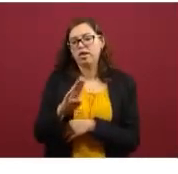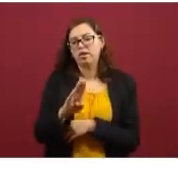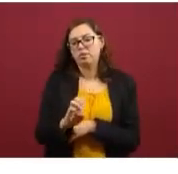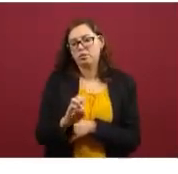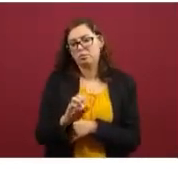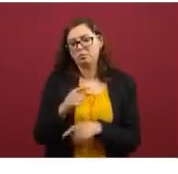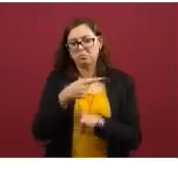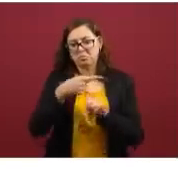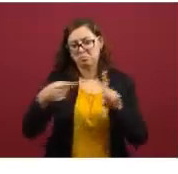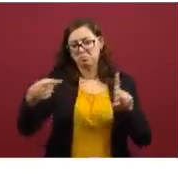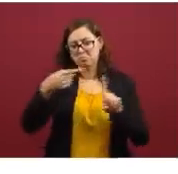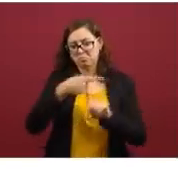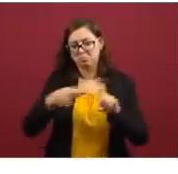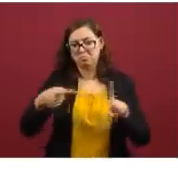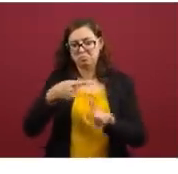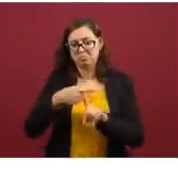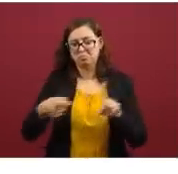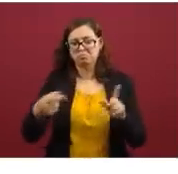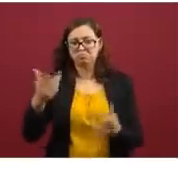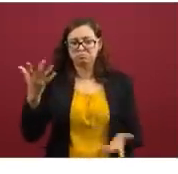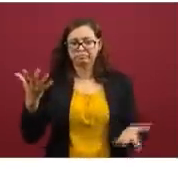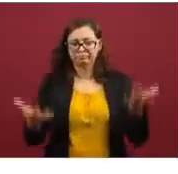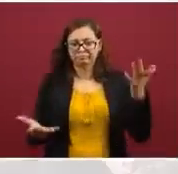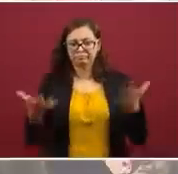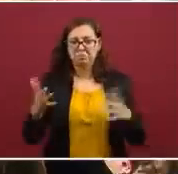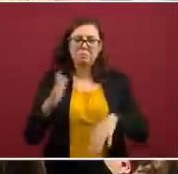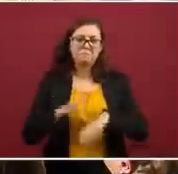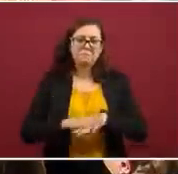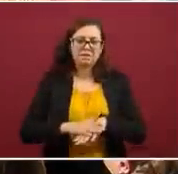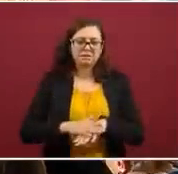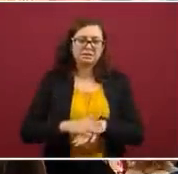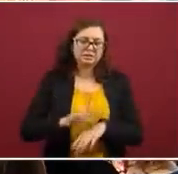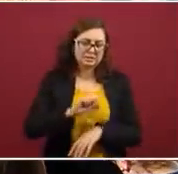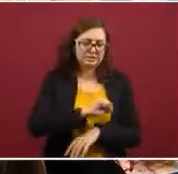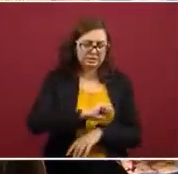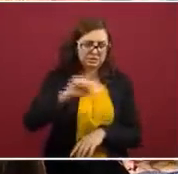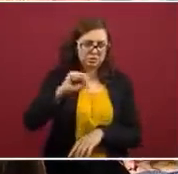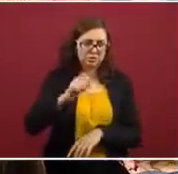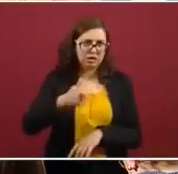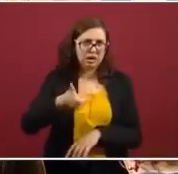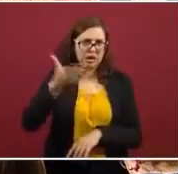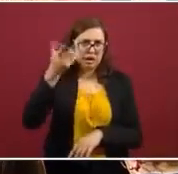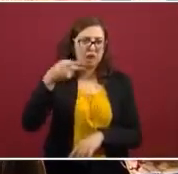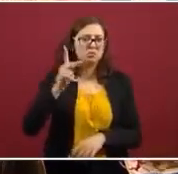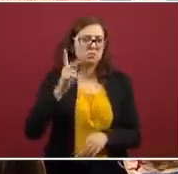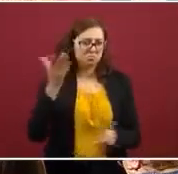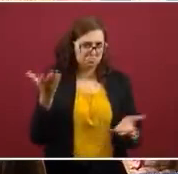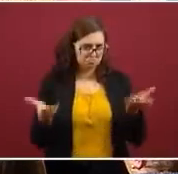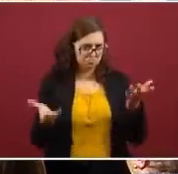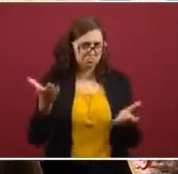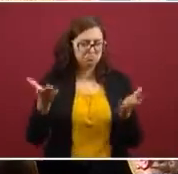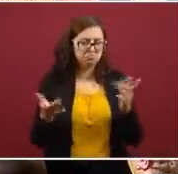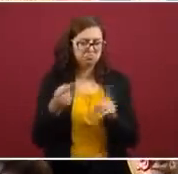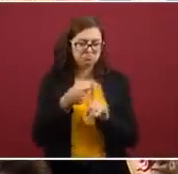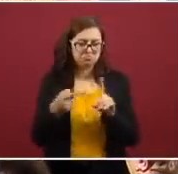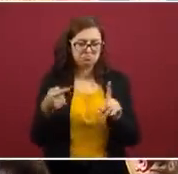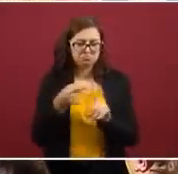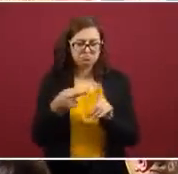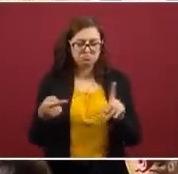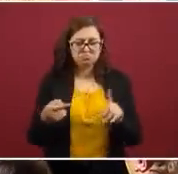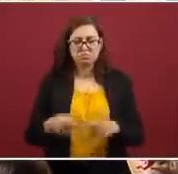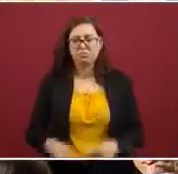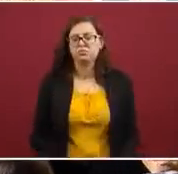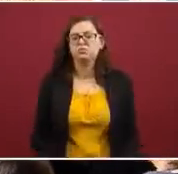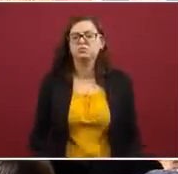entre las que tienen el margen más alto, pero a pesar de ellos, uno de los precios más económicos